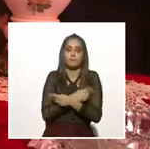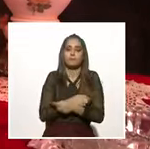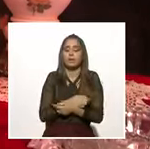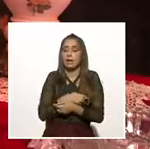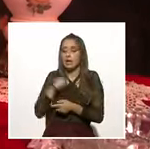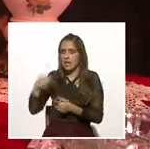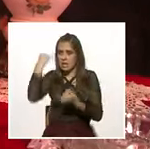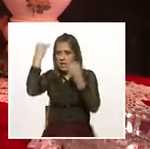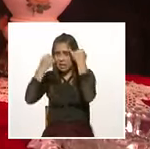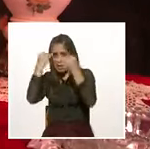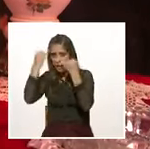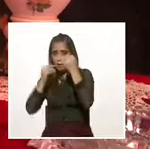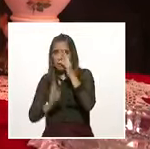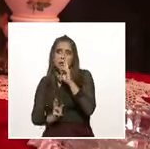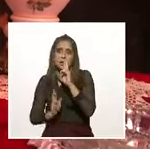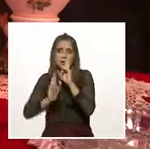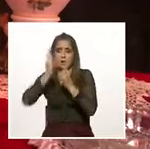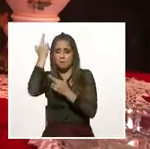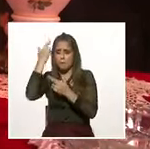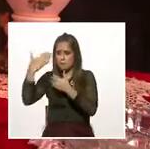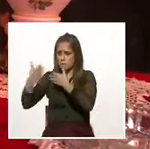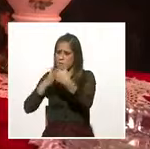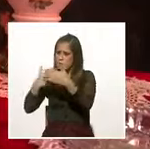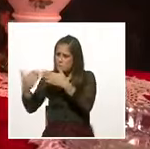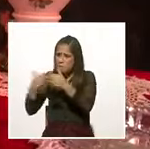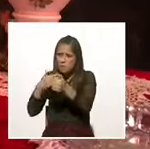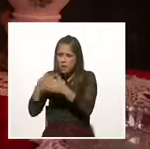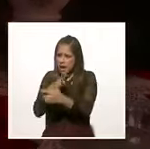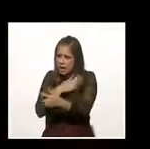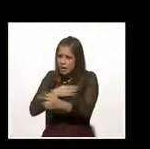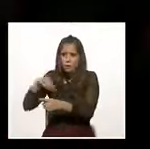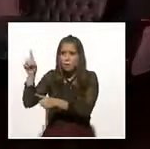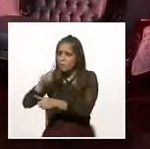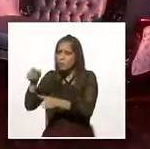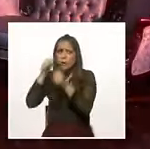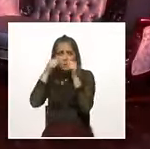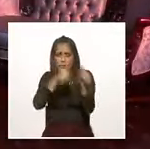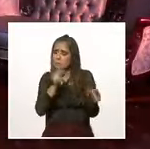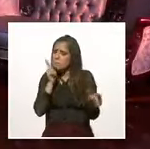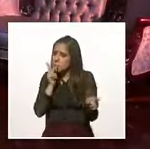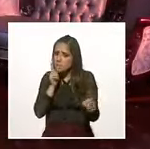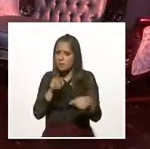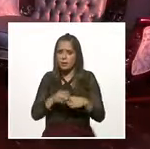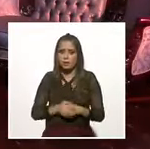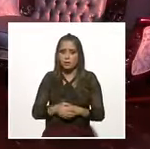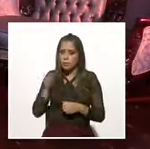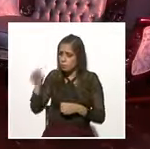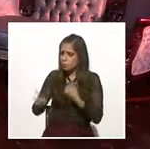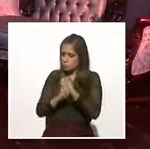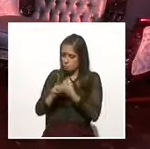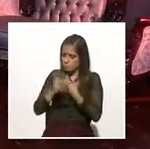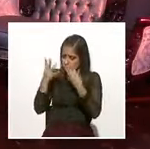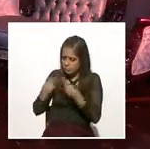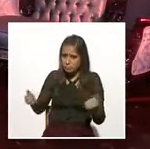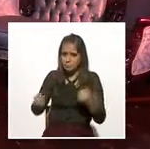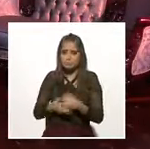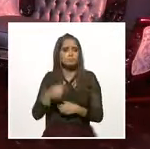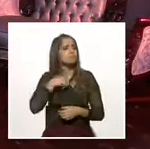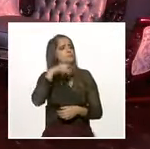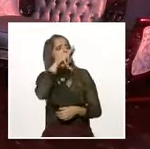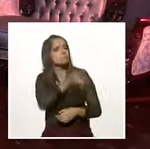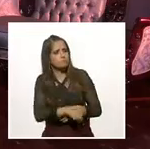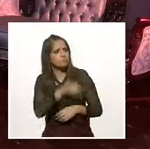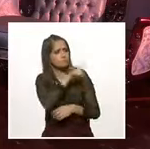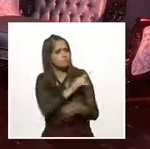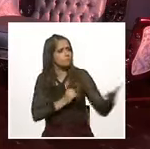ideales revolucionarios de sus hijos puedan ser escuchados por su padre. Busco una solución a su problema. No me iré, Octavio. Y tiene usted